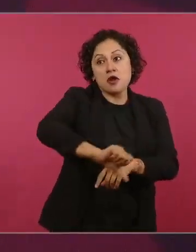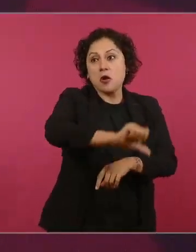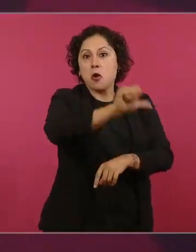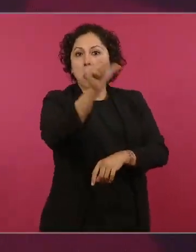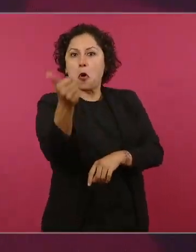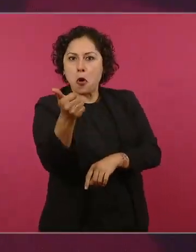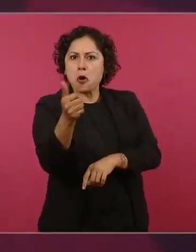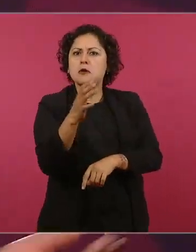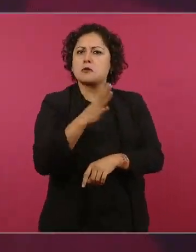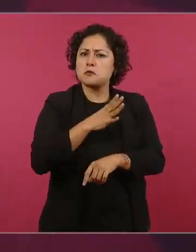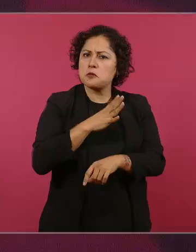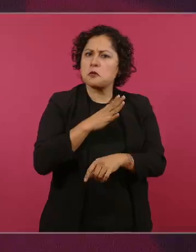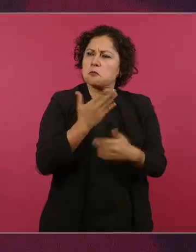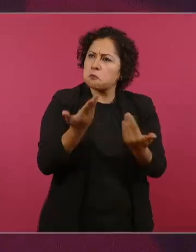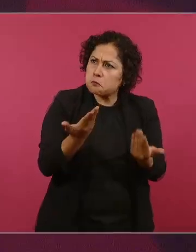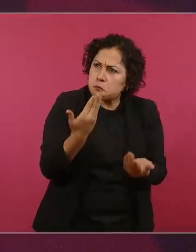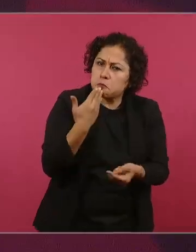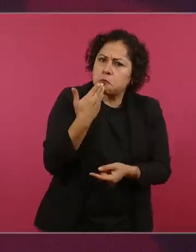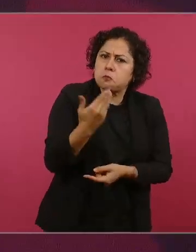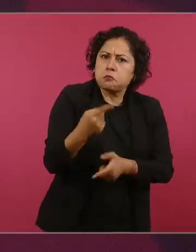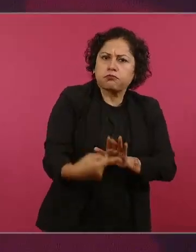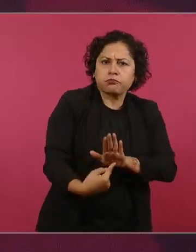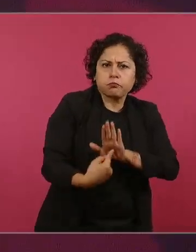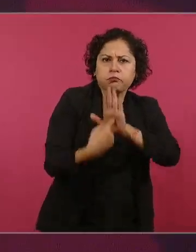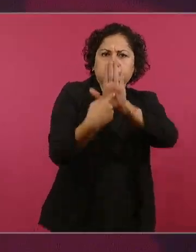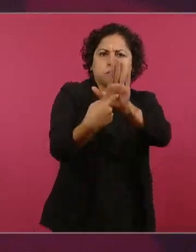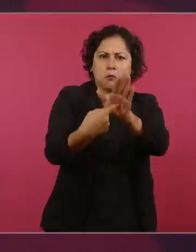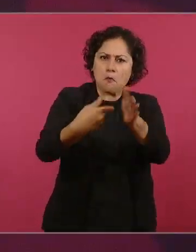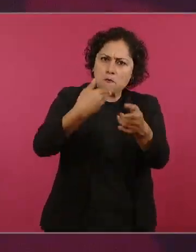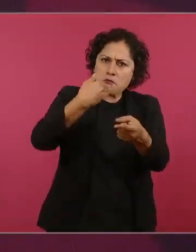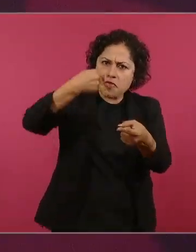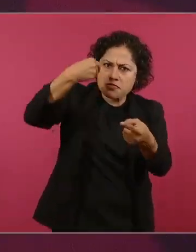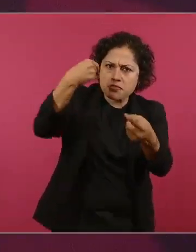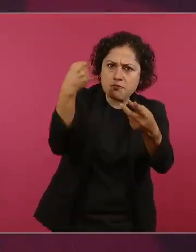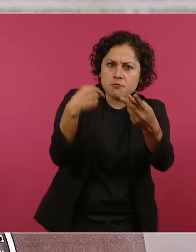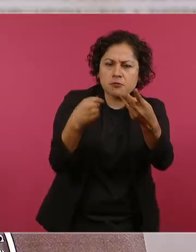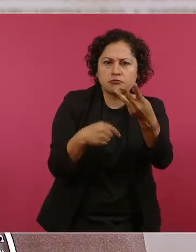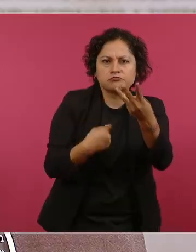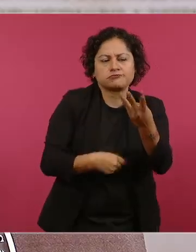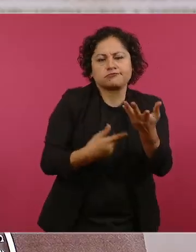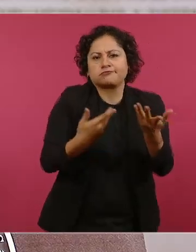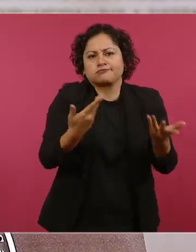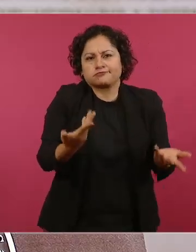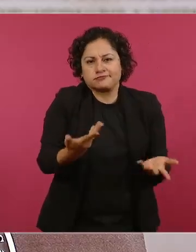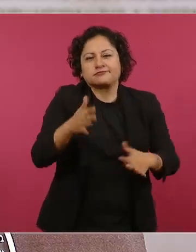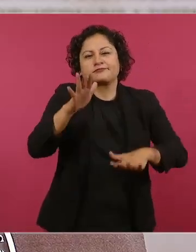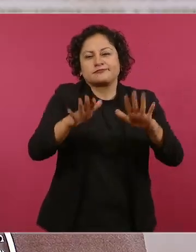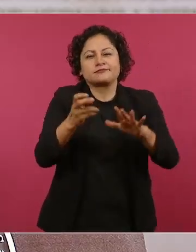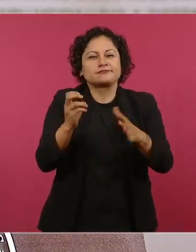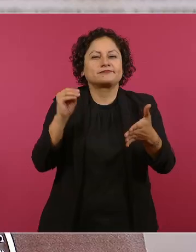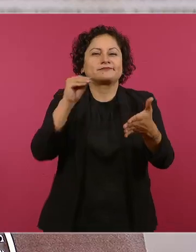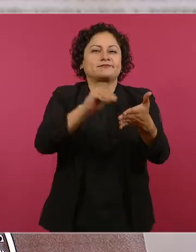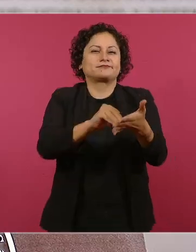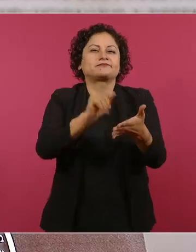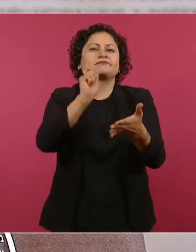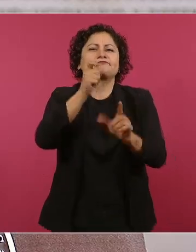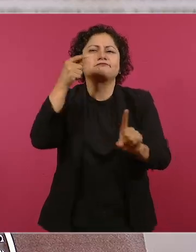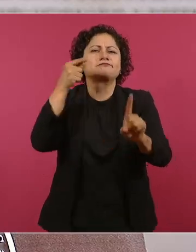su gestión, resaltan sus logros y responden a las críticas de manera divertida. Pero